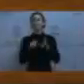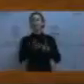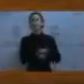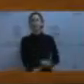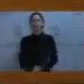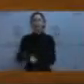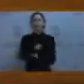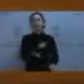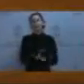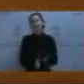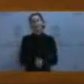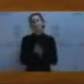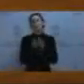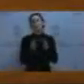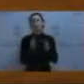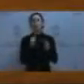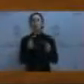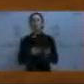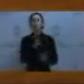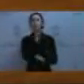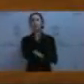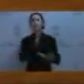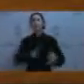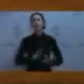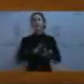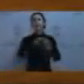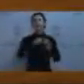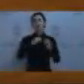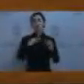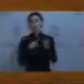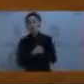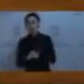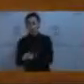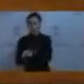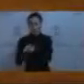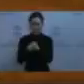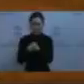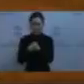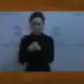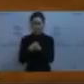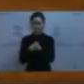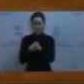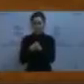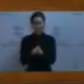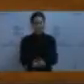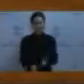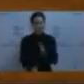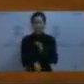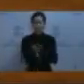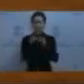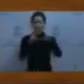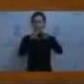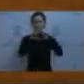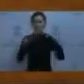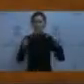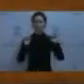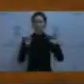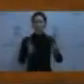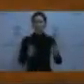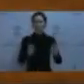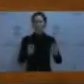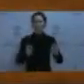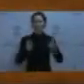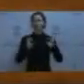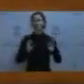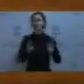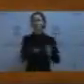y sostenibilidad de esta institución, que junto con otras conforman la estructura territorial de Asturias. Las parroquias